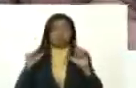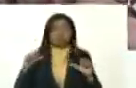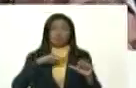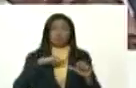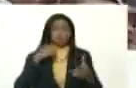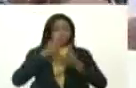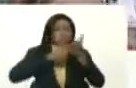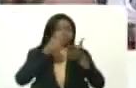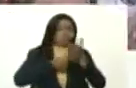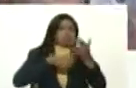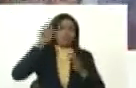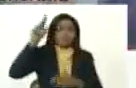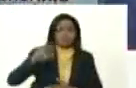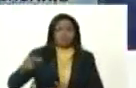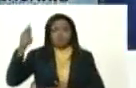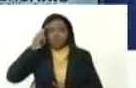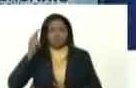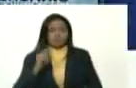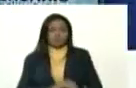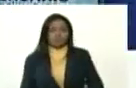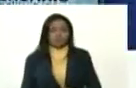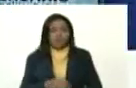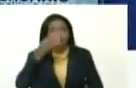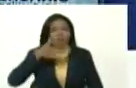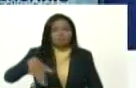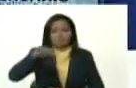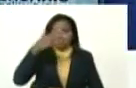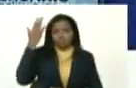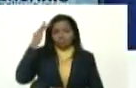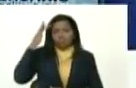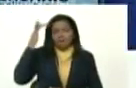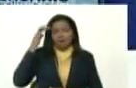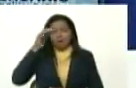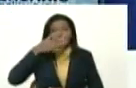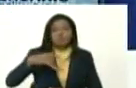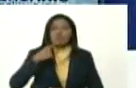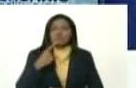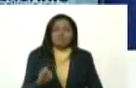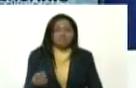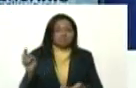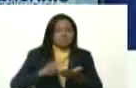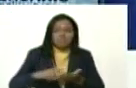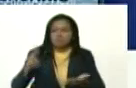agenda. El pueblo lo sabe, el pueblo lo dice.